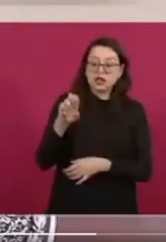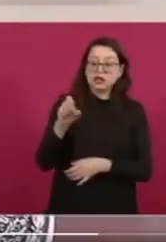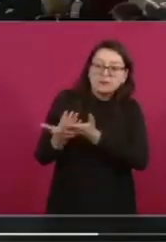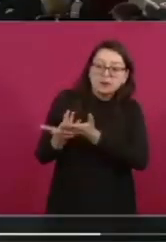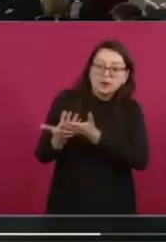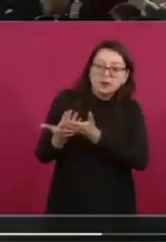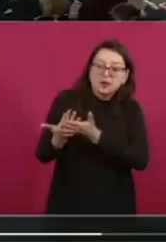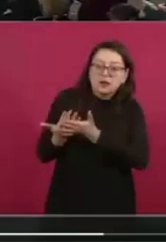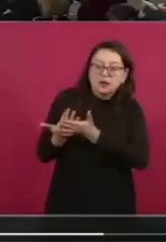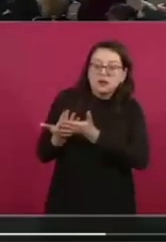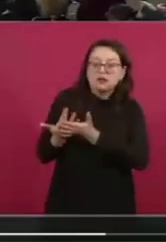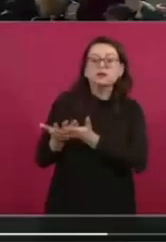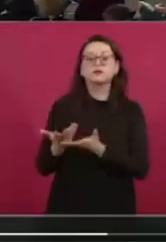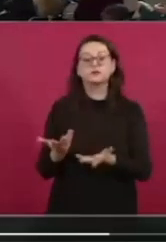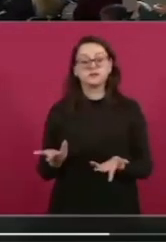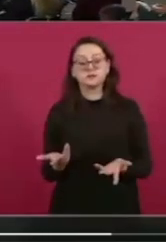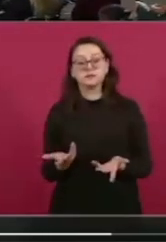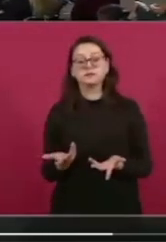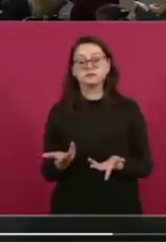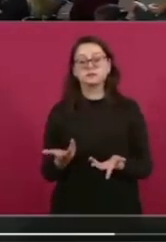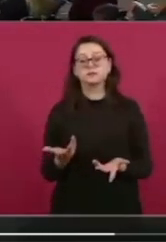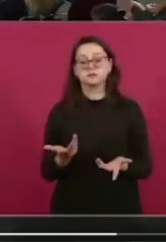Electoral. Qué bien que